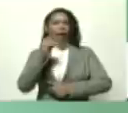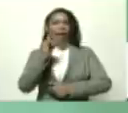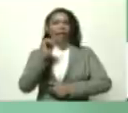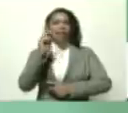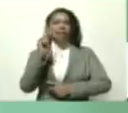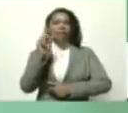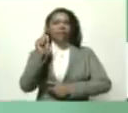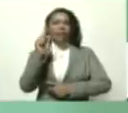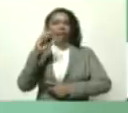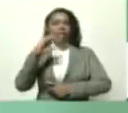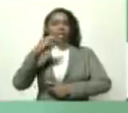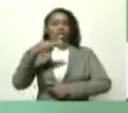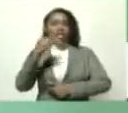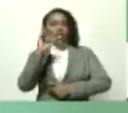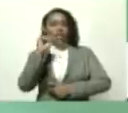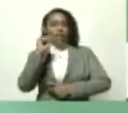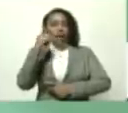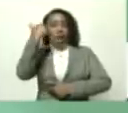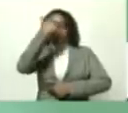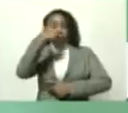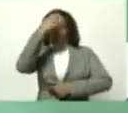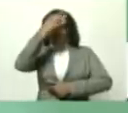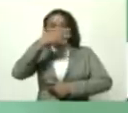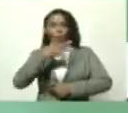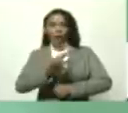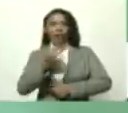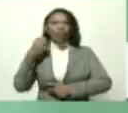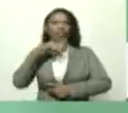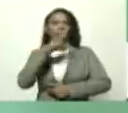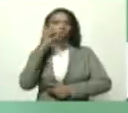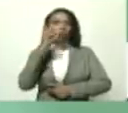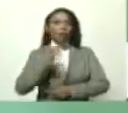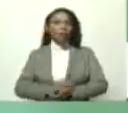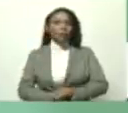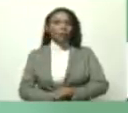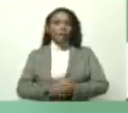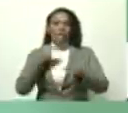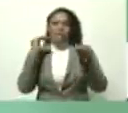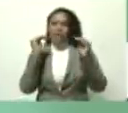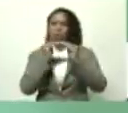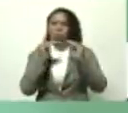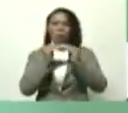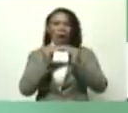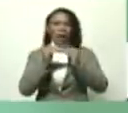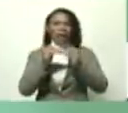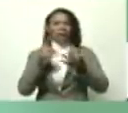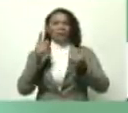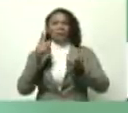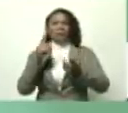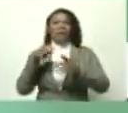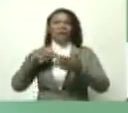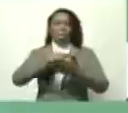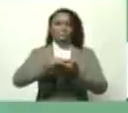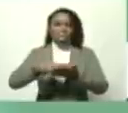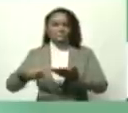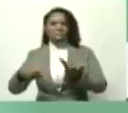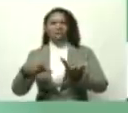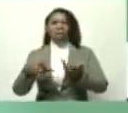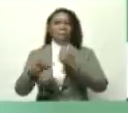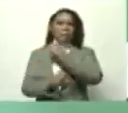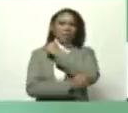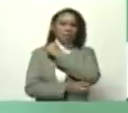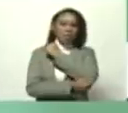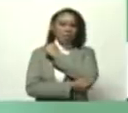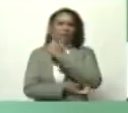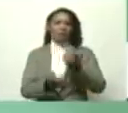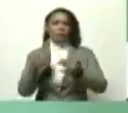Es físicamente idéntico a Iván Duque. Igual de lambiscón, igual de arrastrado y físicamente